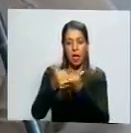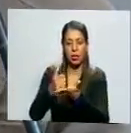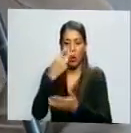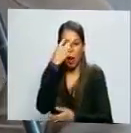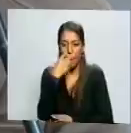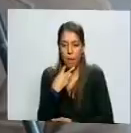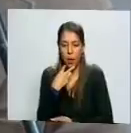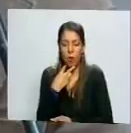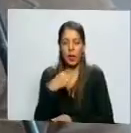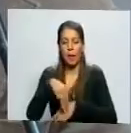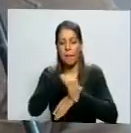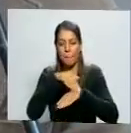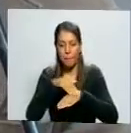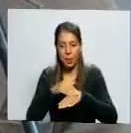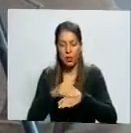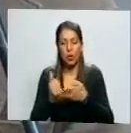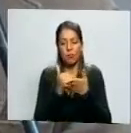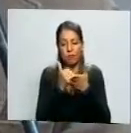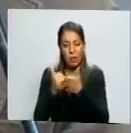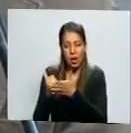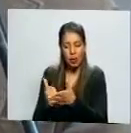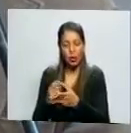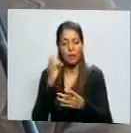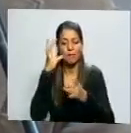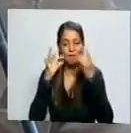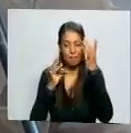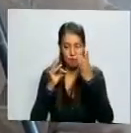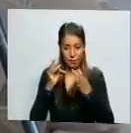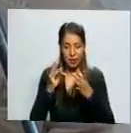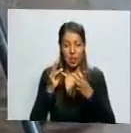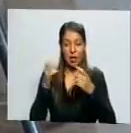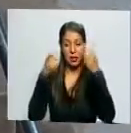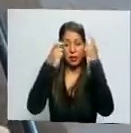de inclusión. Sin lugar a dudas que fue